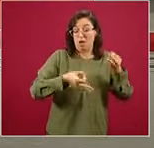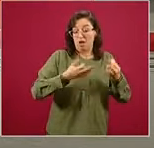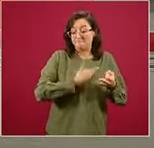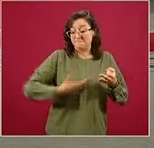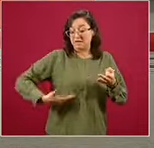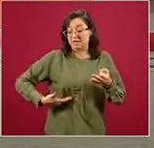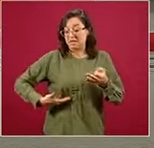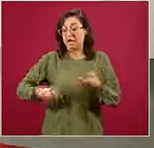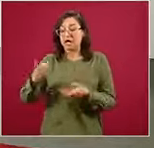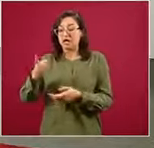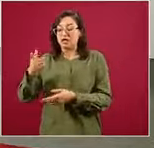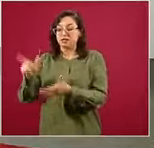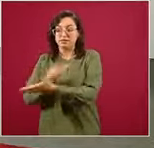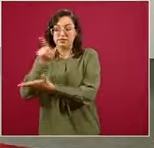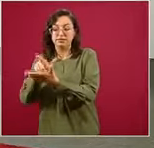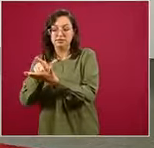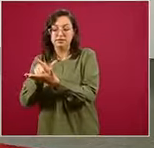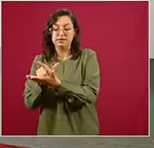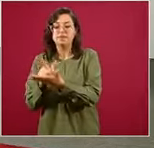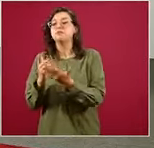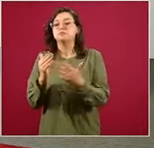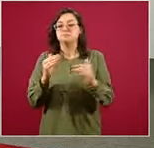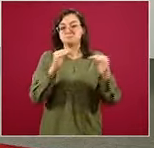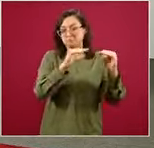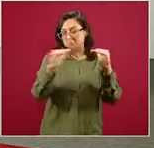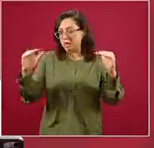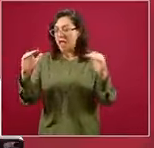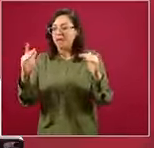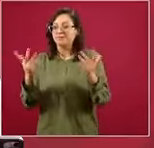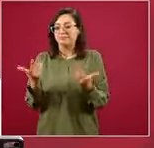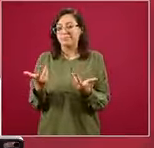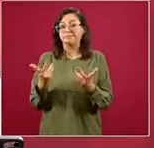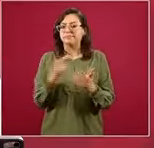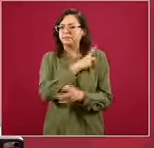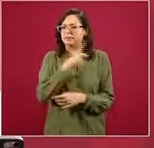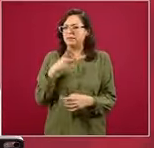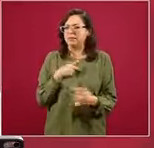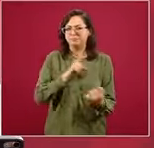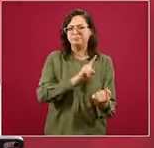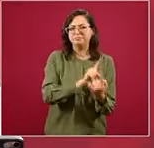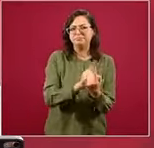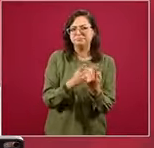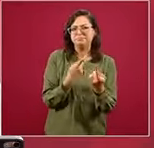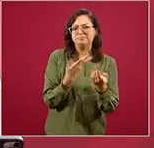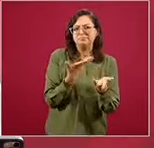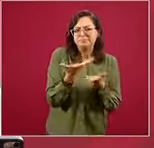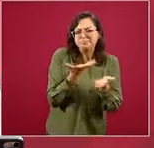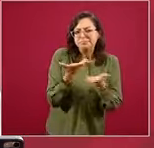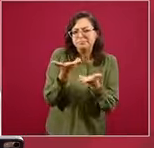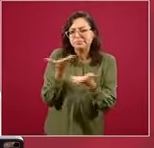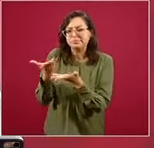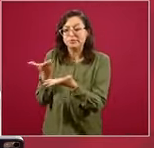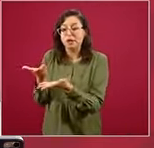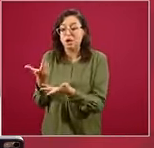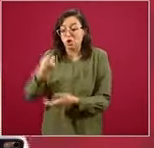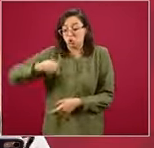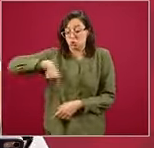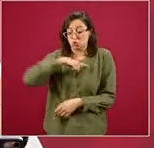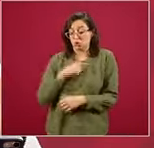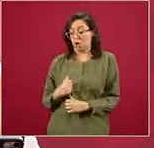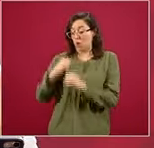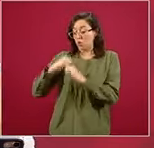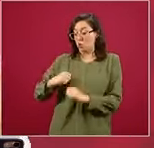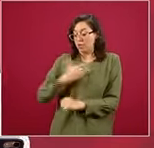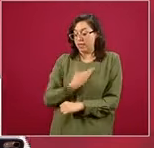duda específica, a veces otros temas más complejos, y quienes trabajamos en el Poder Ejecutivo estamos siempre